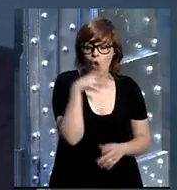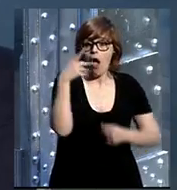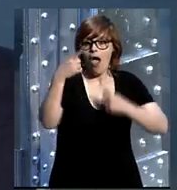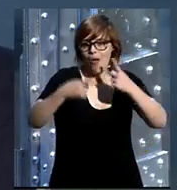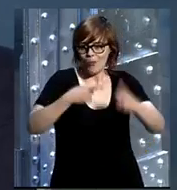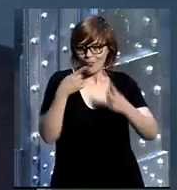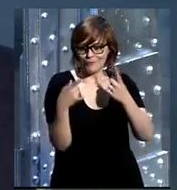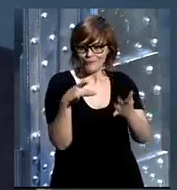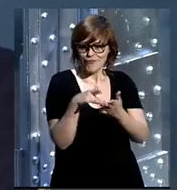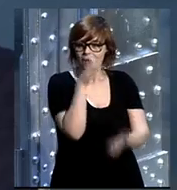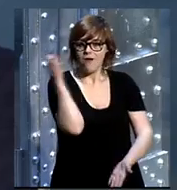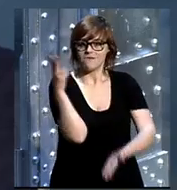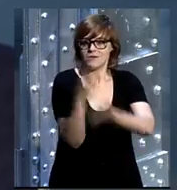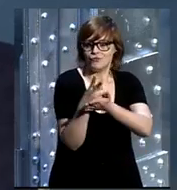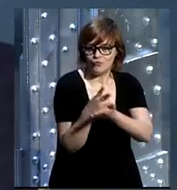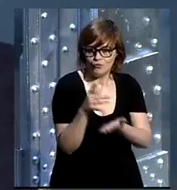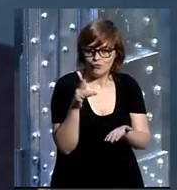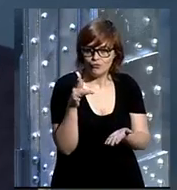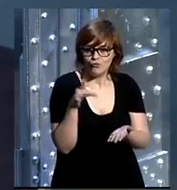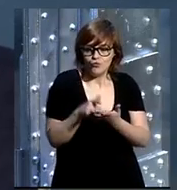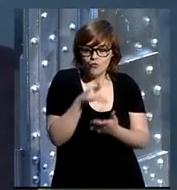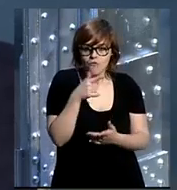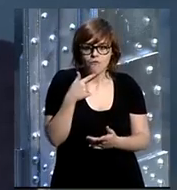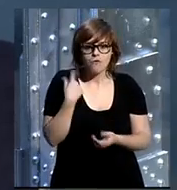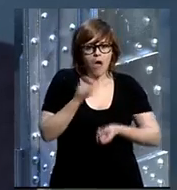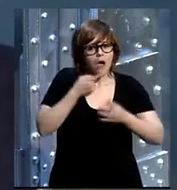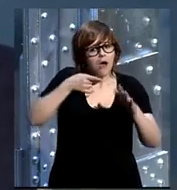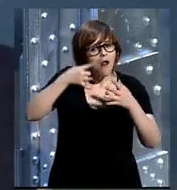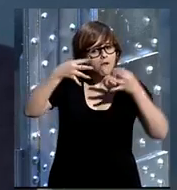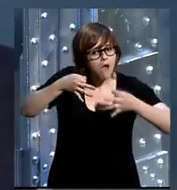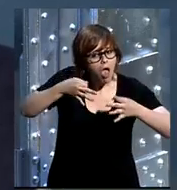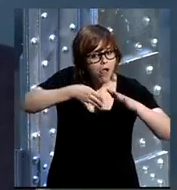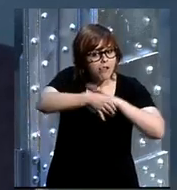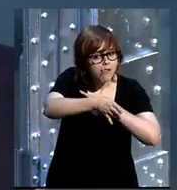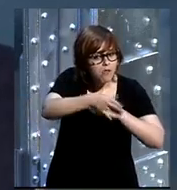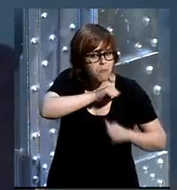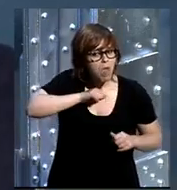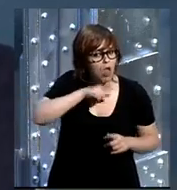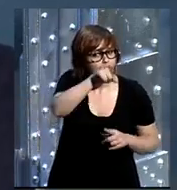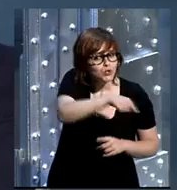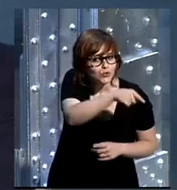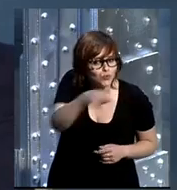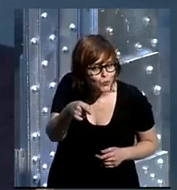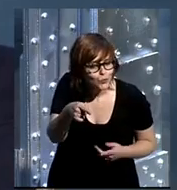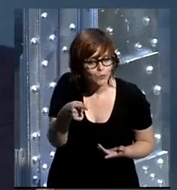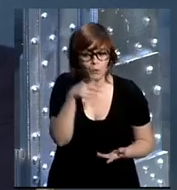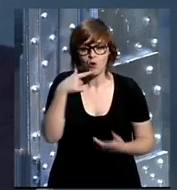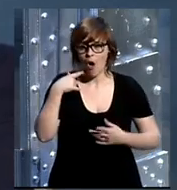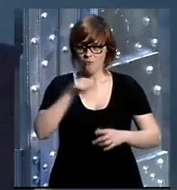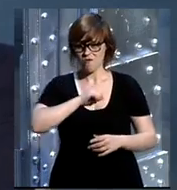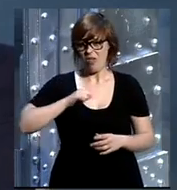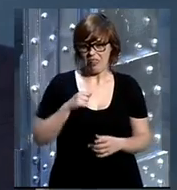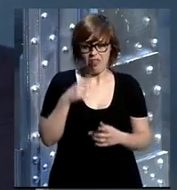enfrentarnos a desafíos desconocidos hasta el momento. Pero a mí sí me gustaría destacar que la privacidad no es algo nuevo,